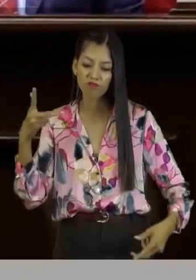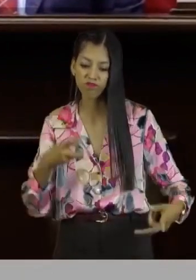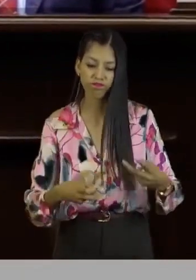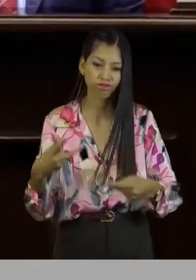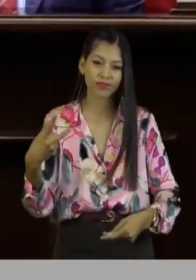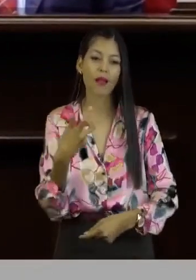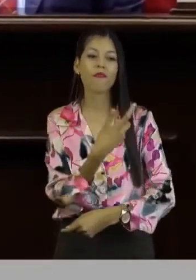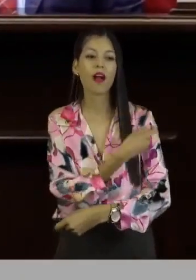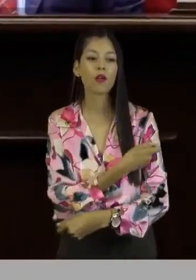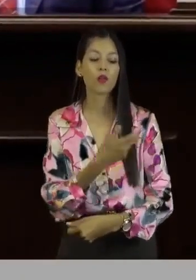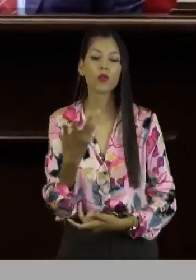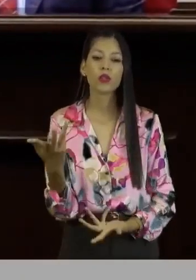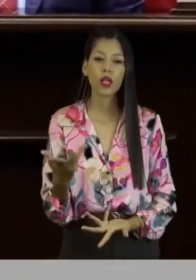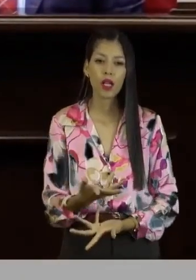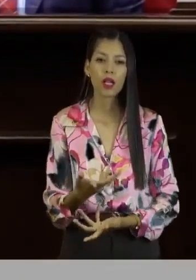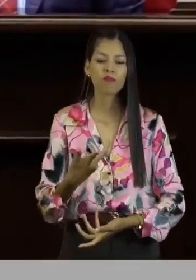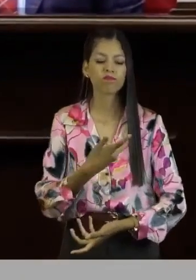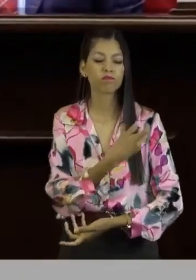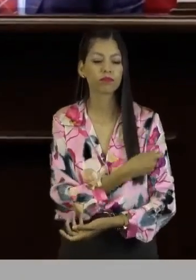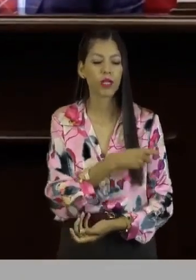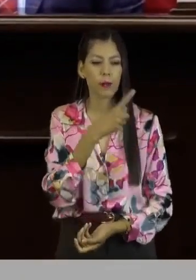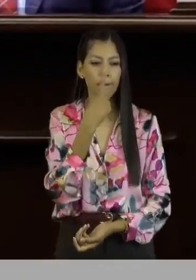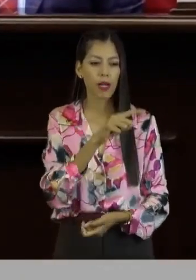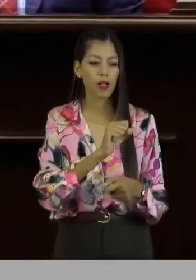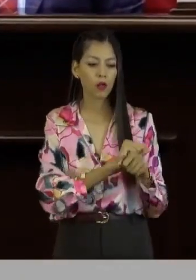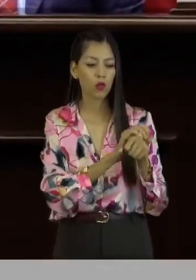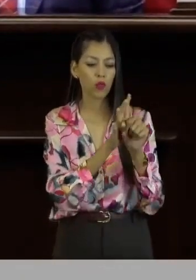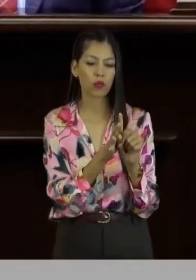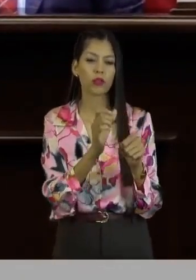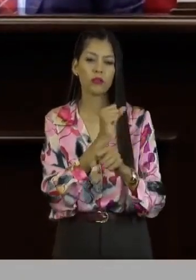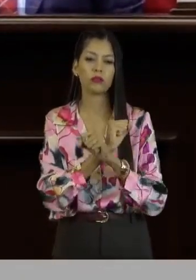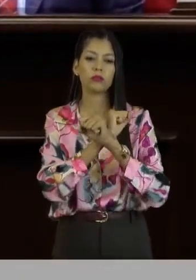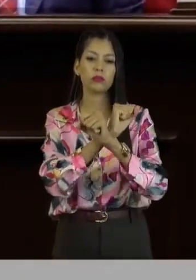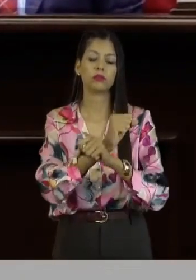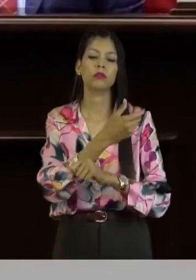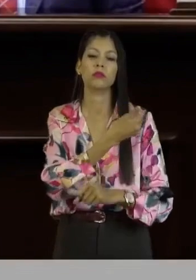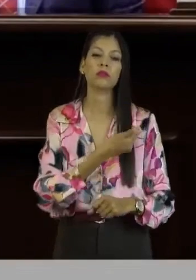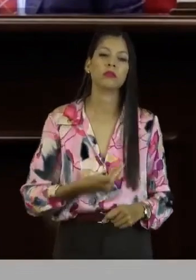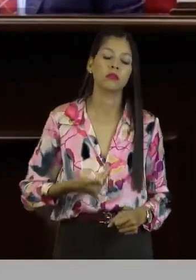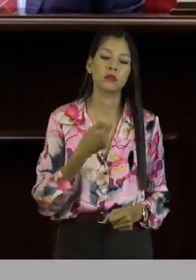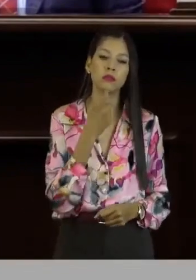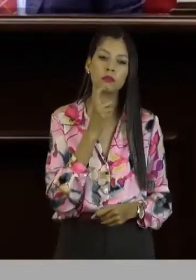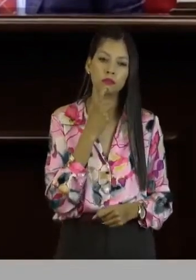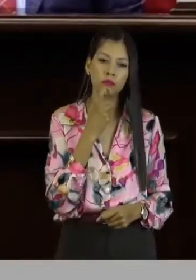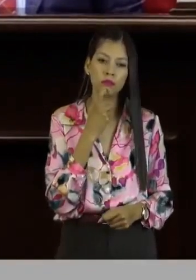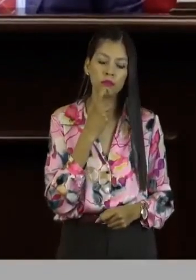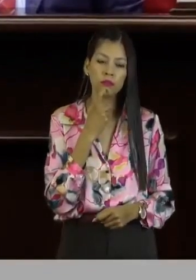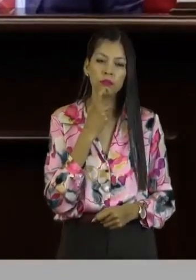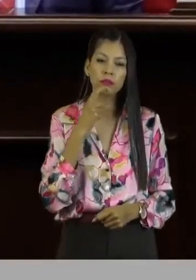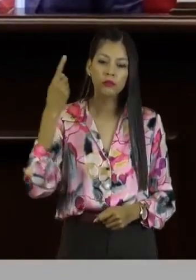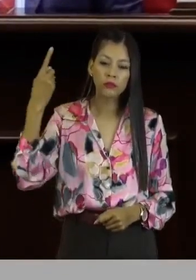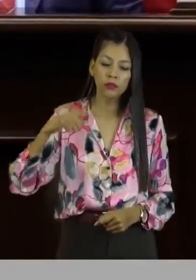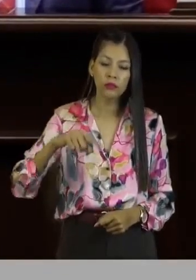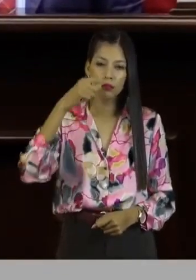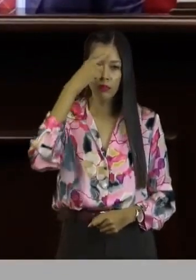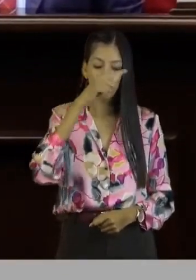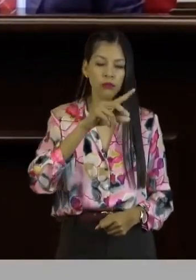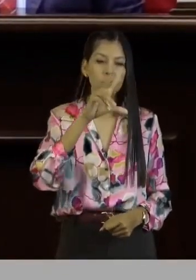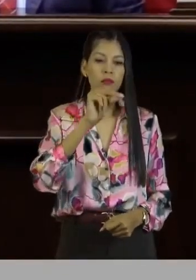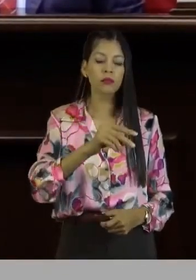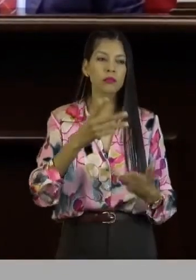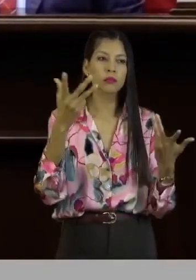COVID. Gobierno federal, el presidente de la República instruyó para que no se